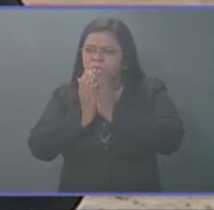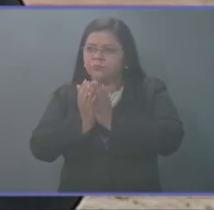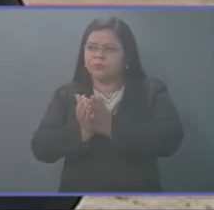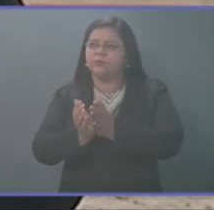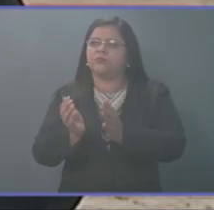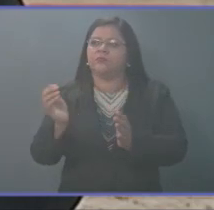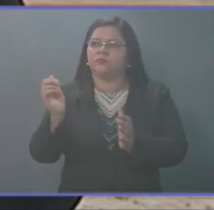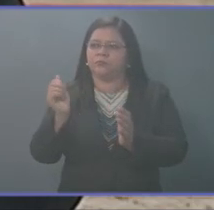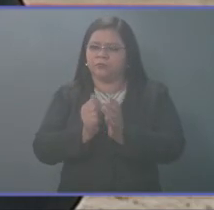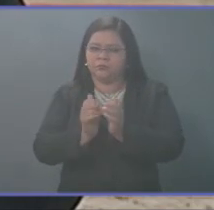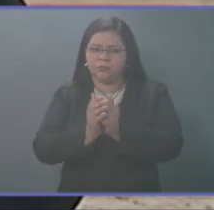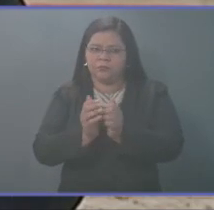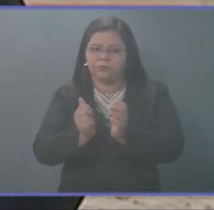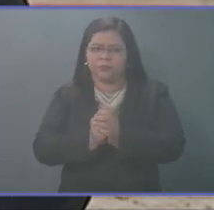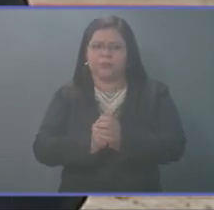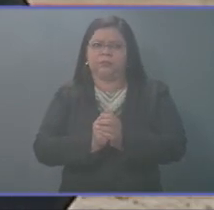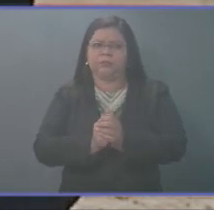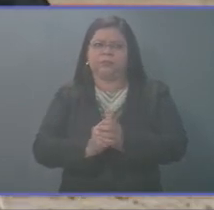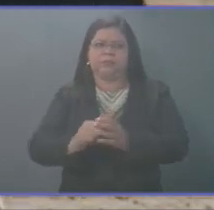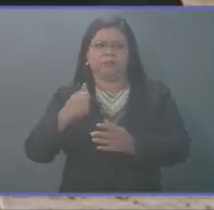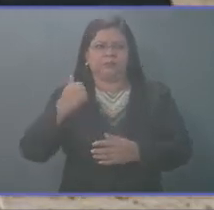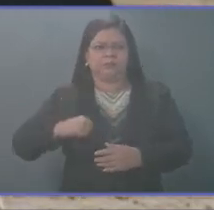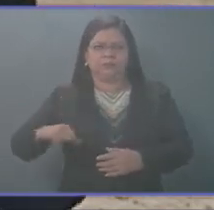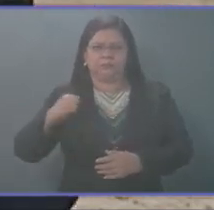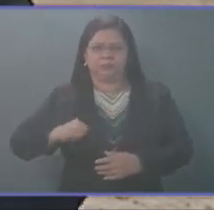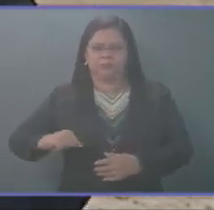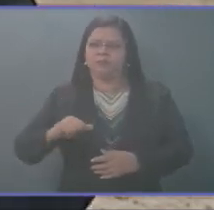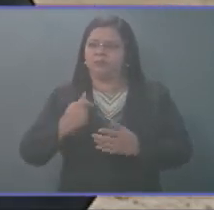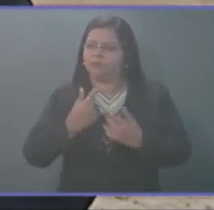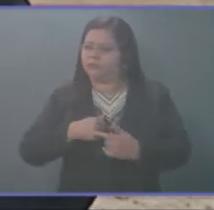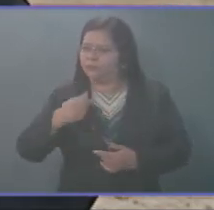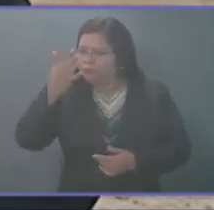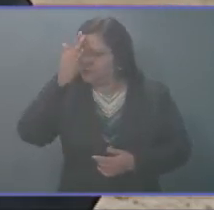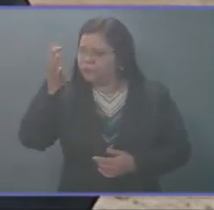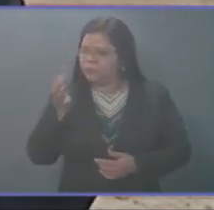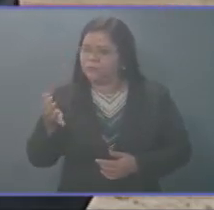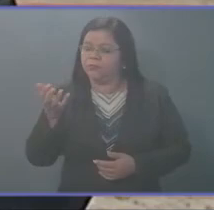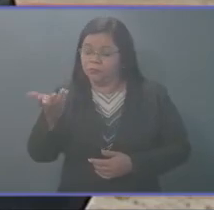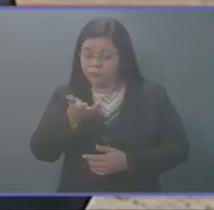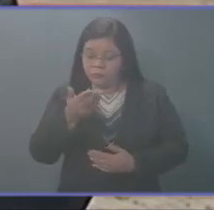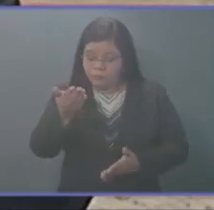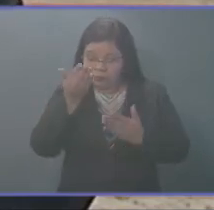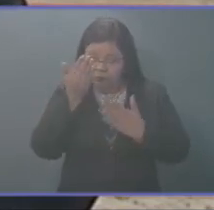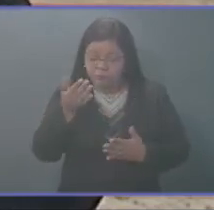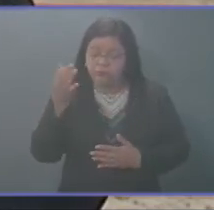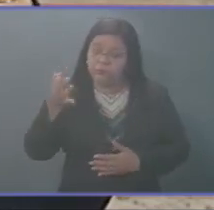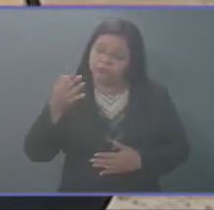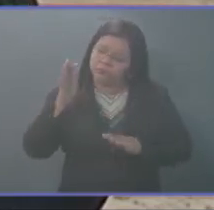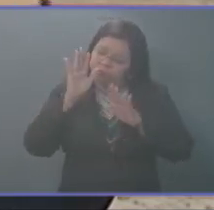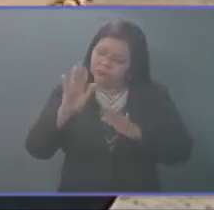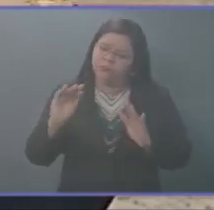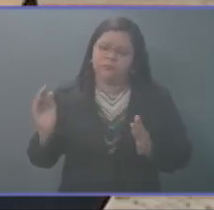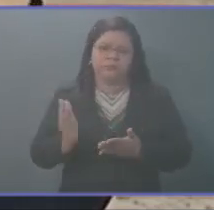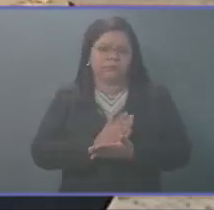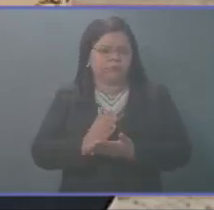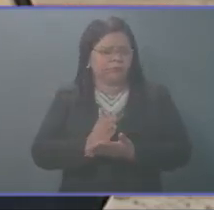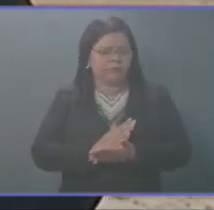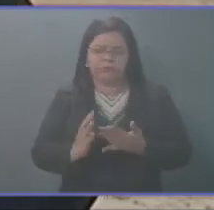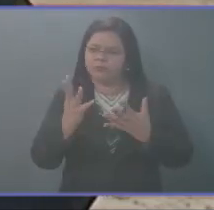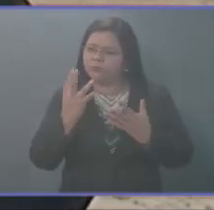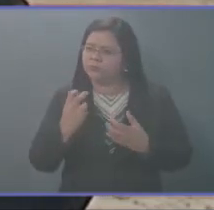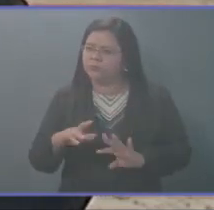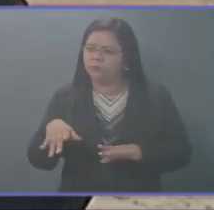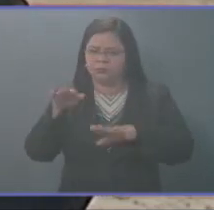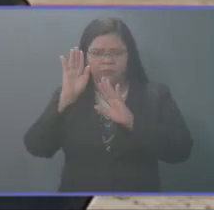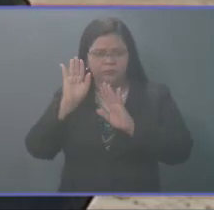de agua en Argentina. Creo que no se vale el respeto, requiere respeto, ¿verdad? Nadie ha venido a faltarle